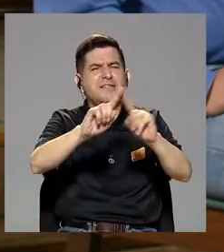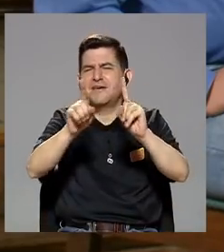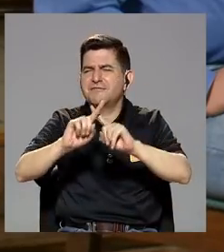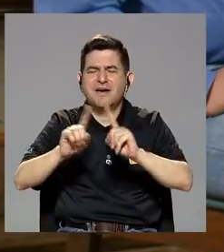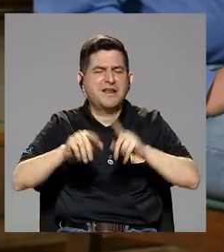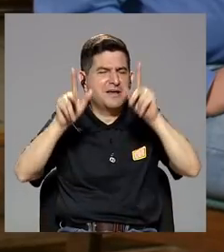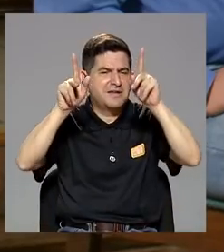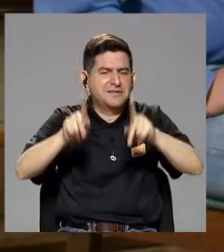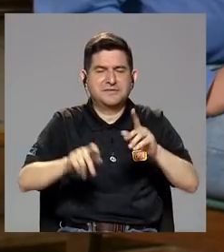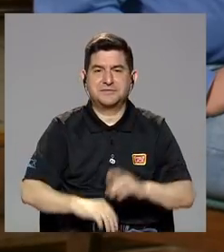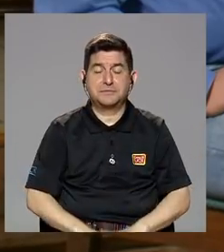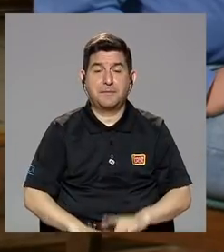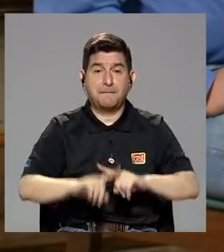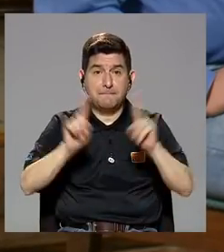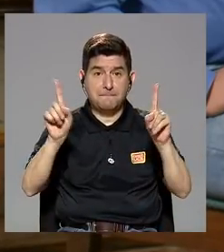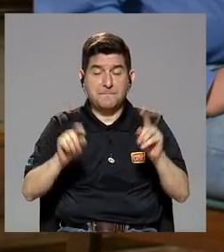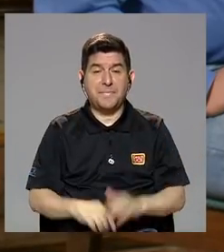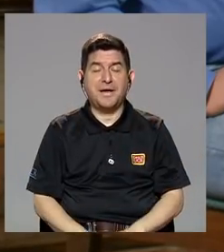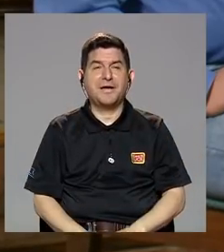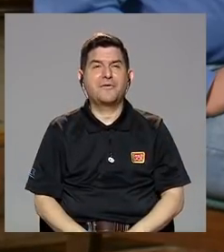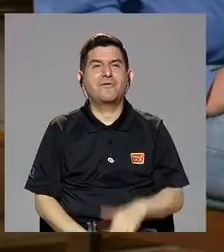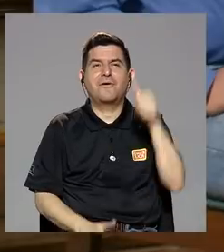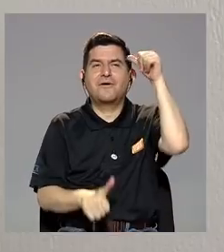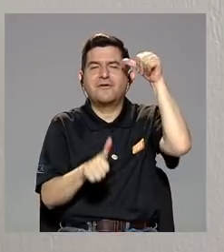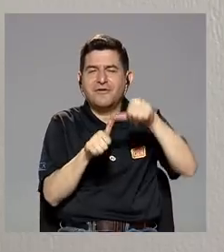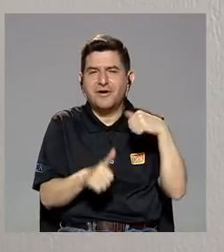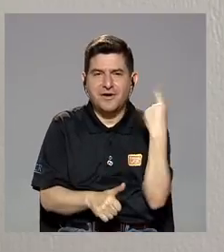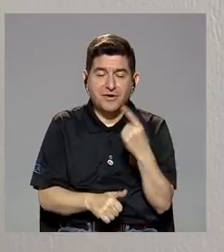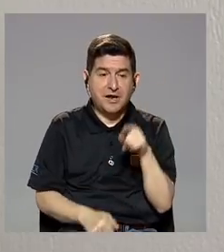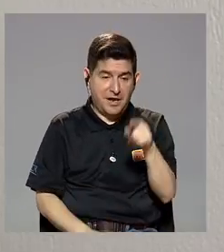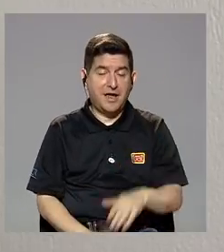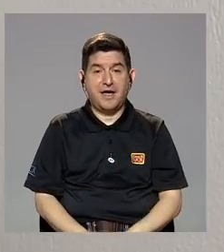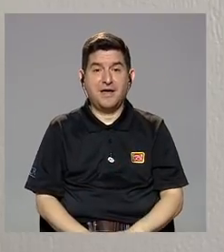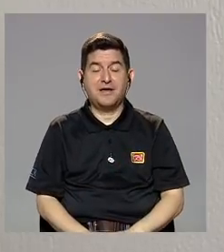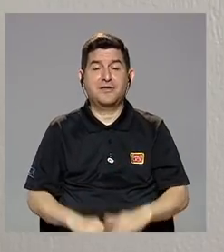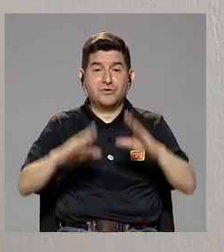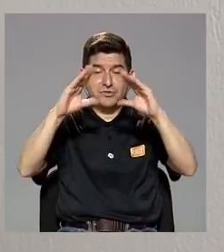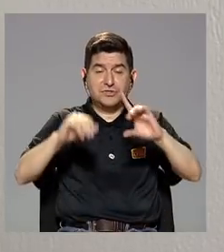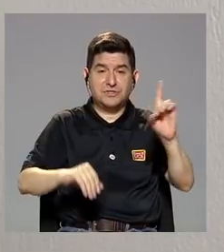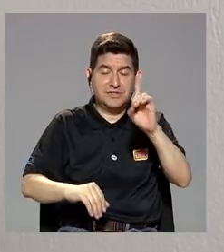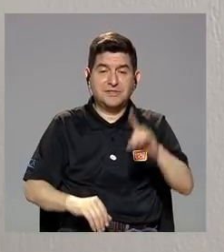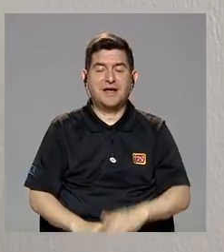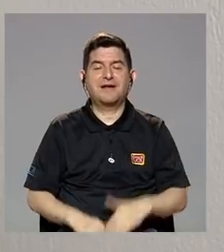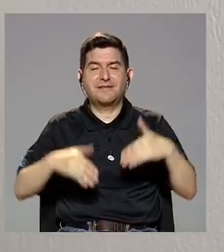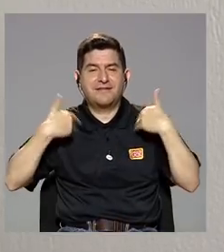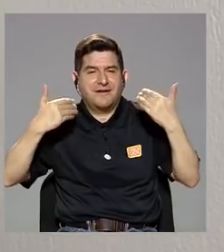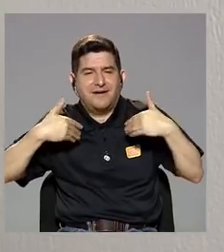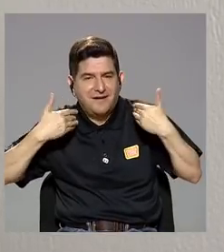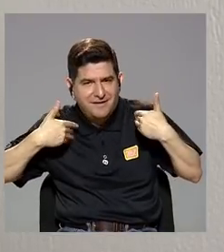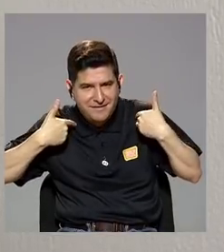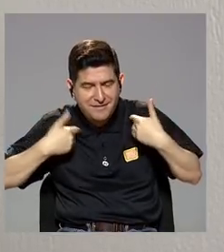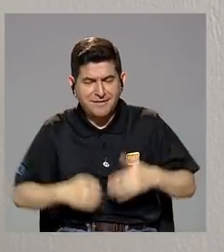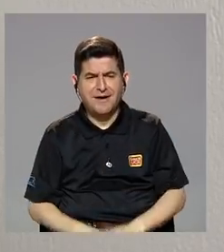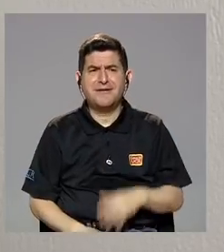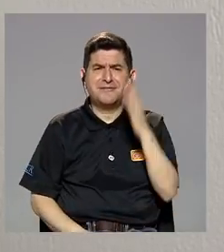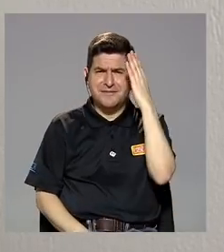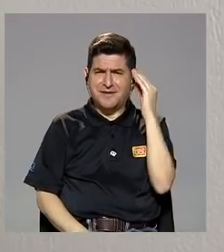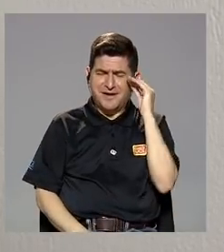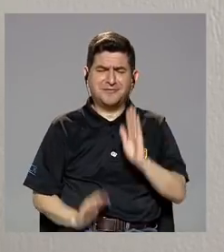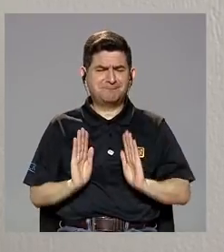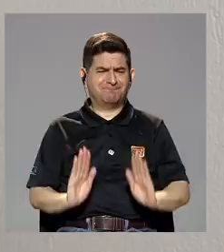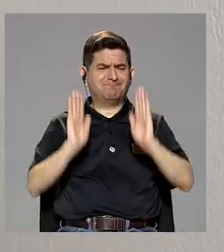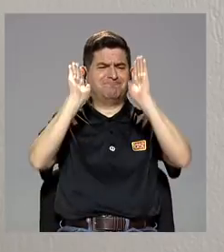otro el de más allá pero urgente inolvidable que alegraba la tarde de los domingos no en realidad fue una experiencia